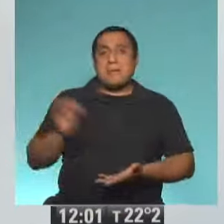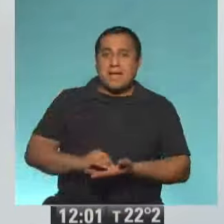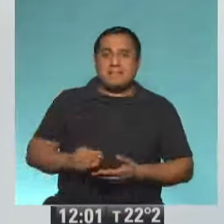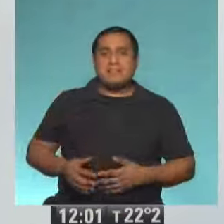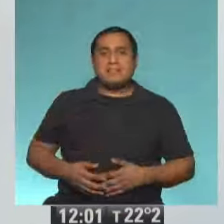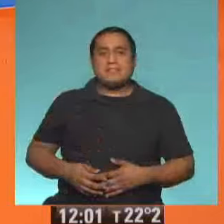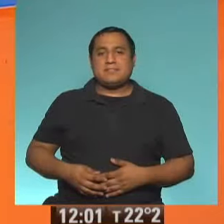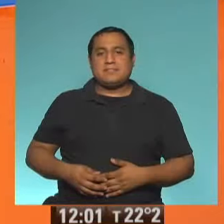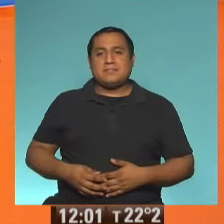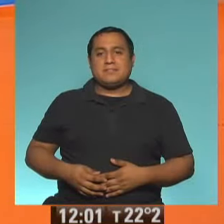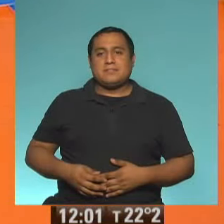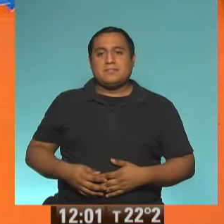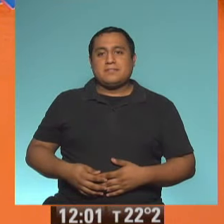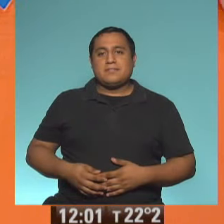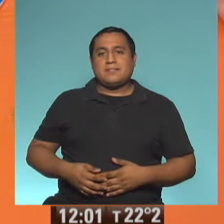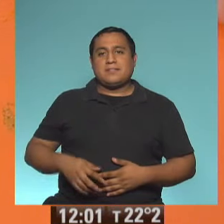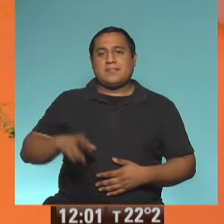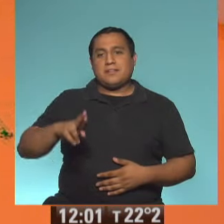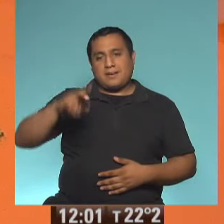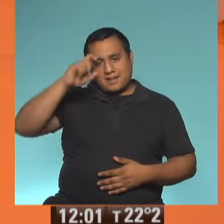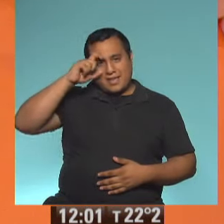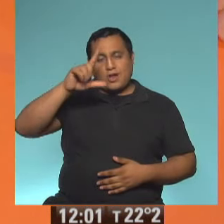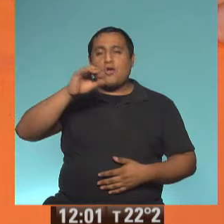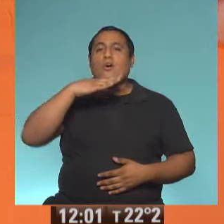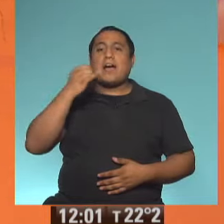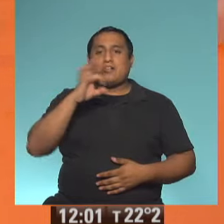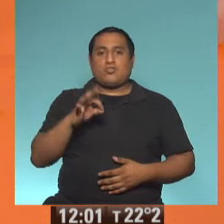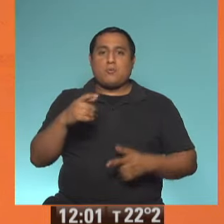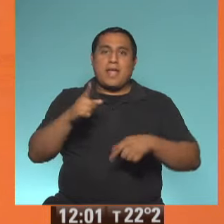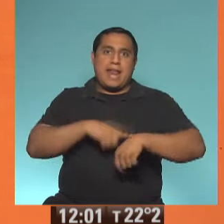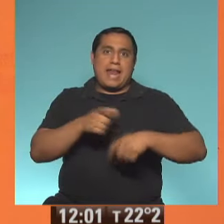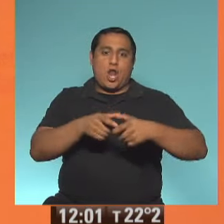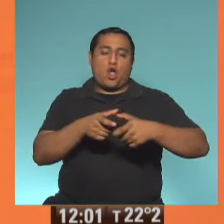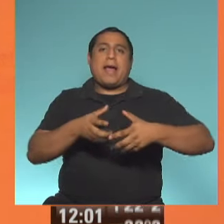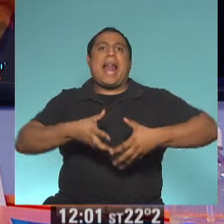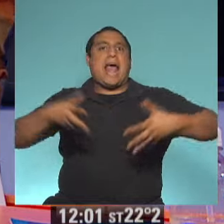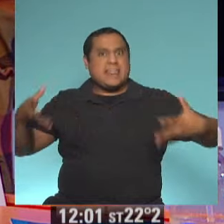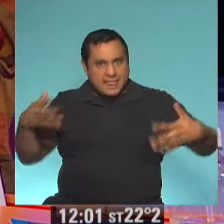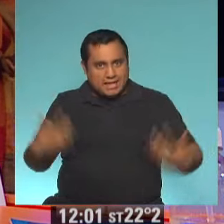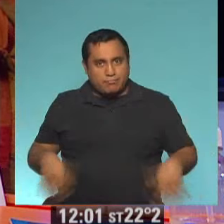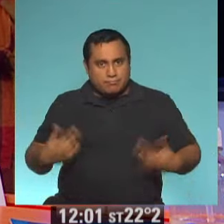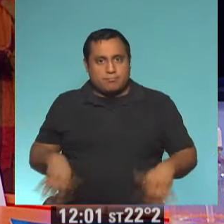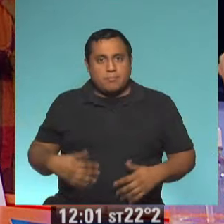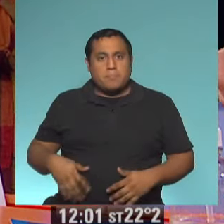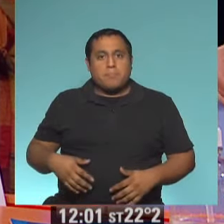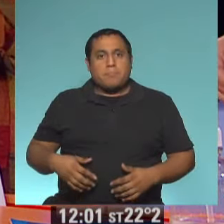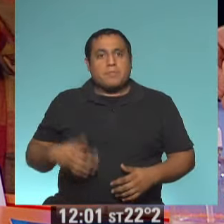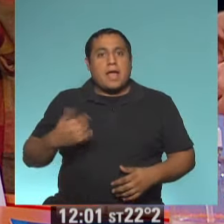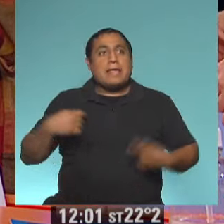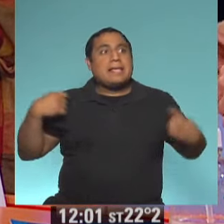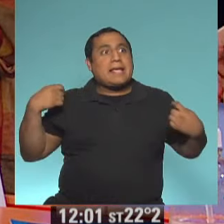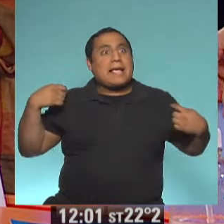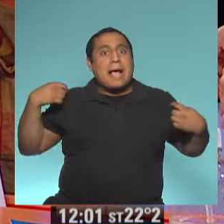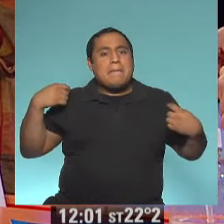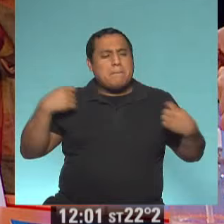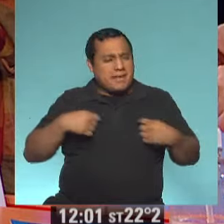ver. Relojazo, porque es un reloj muy grande. Relojazo. Y también hay como una campera. Ah, no,